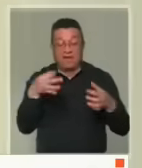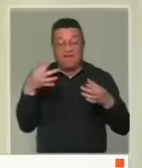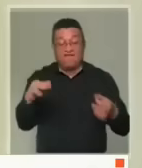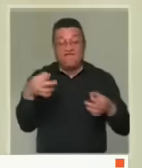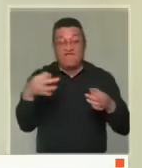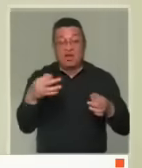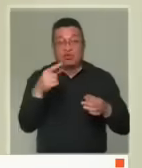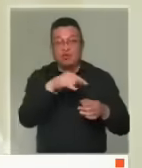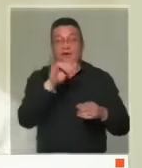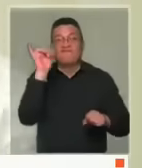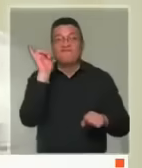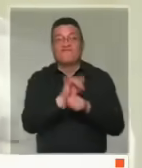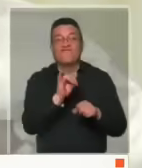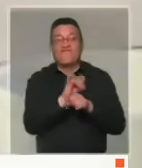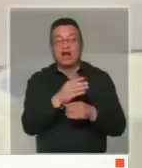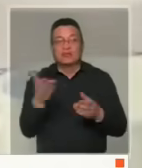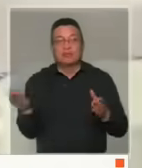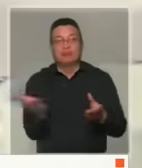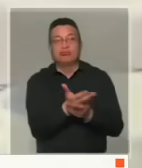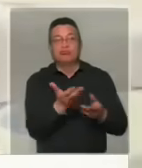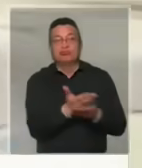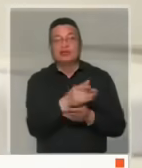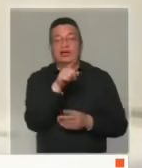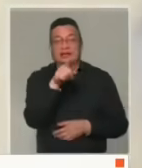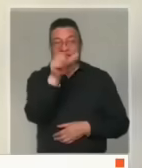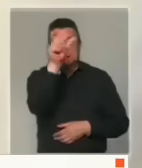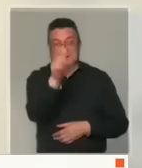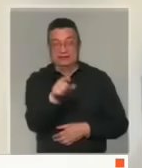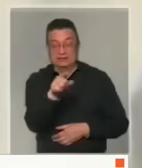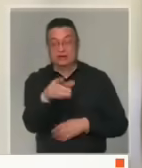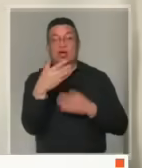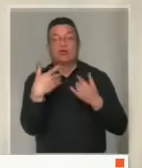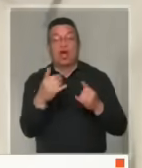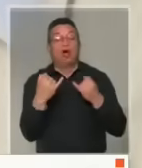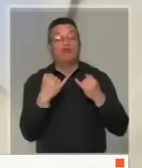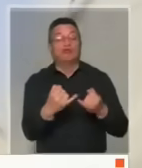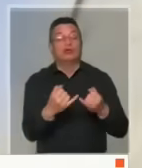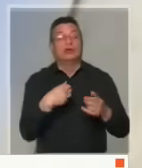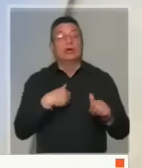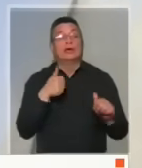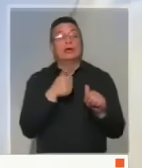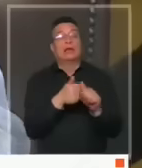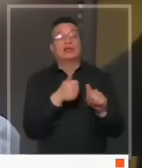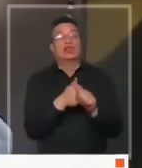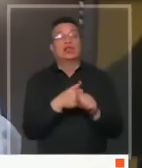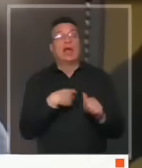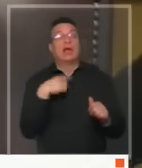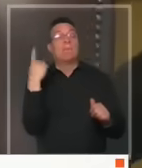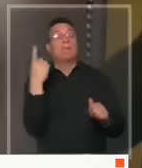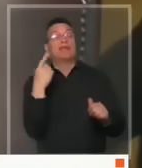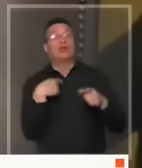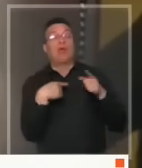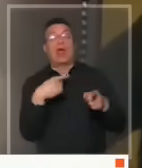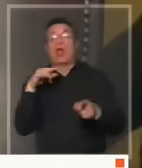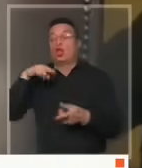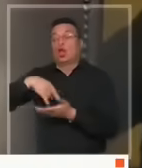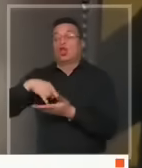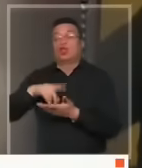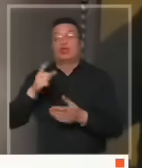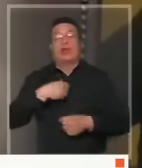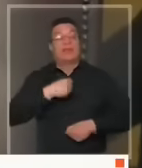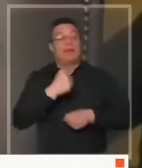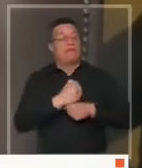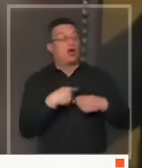facturas ideológicamente falsas que el parlamentario habría rendido como asesoría externa al Congreso, pero por trabajos para